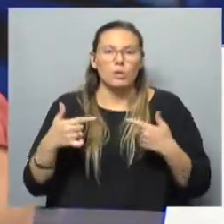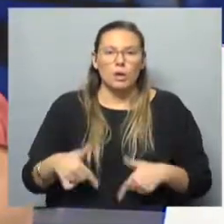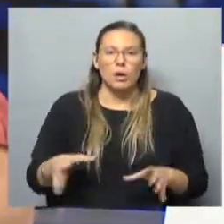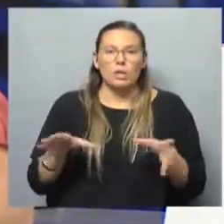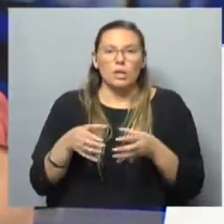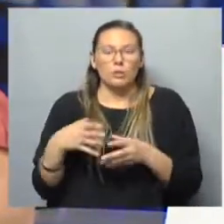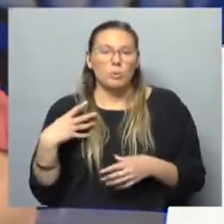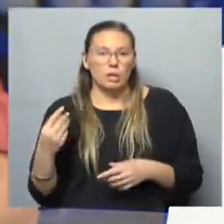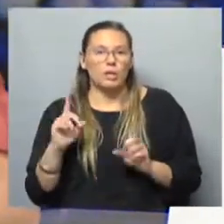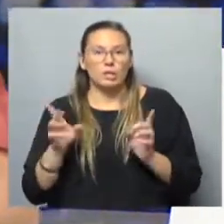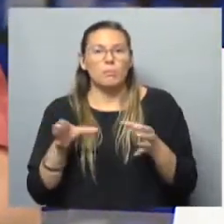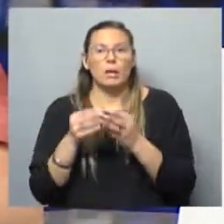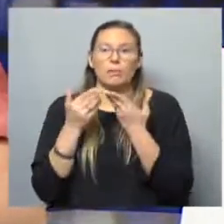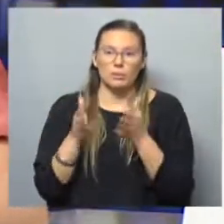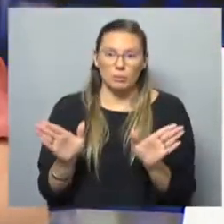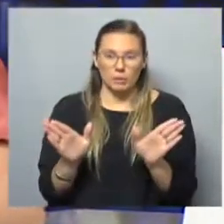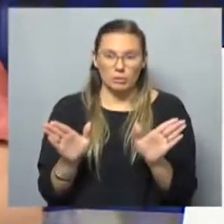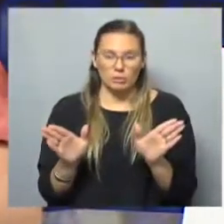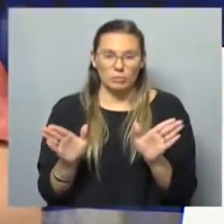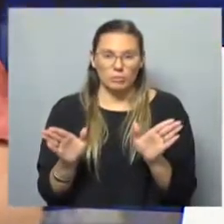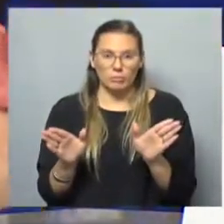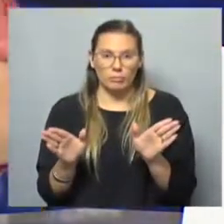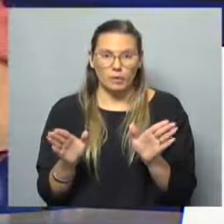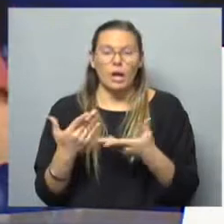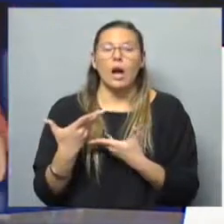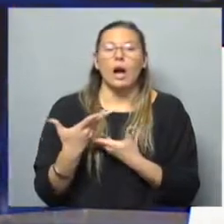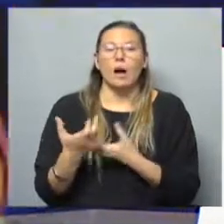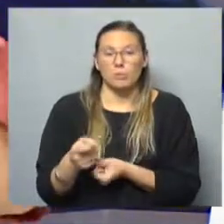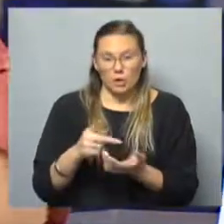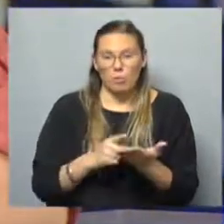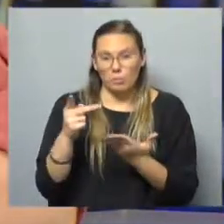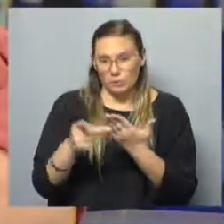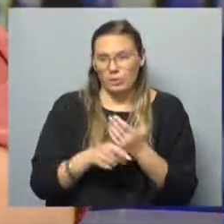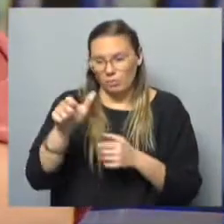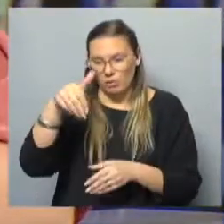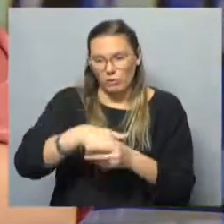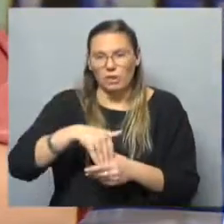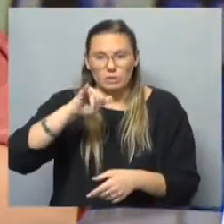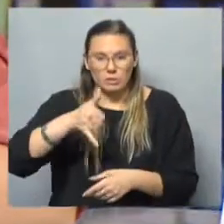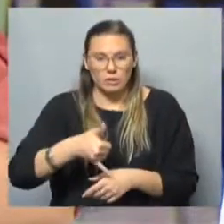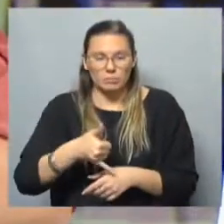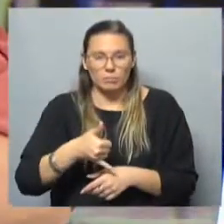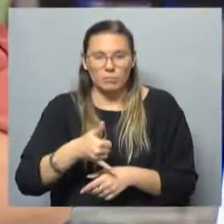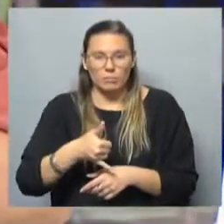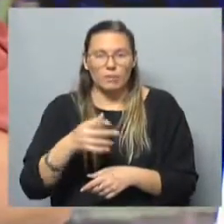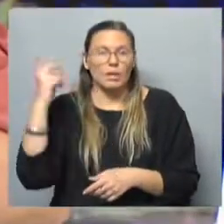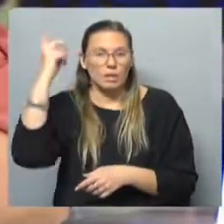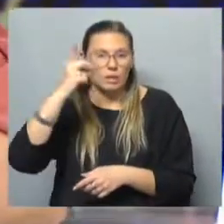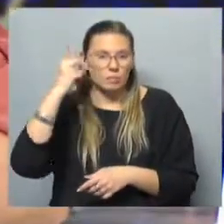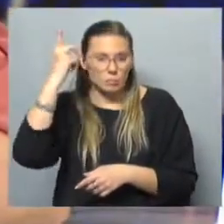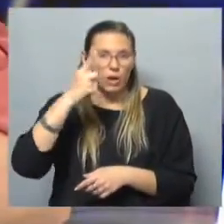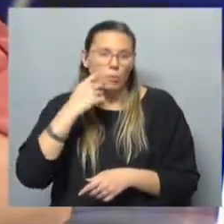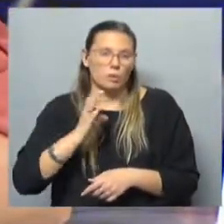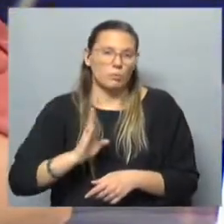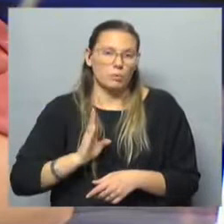Partido Nacional y de Cabildo Abierto, y a favor de este proyecto, quienes lo votaron, que son los diputados y